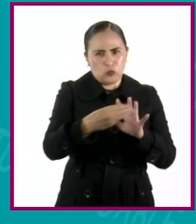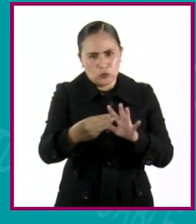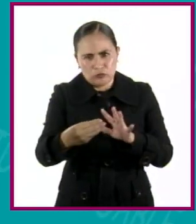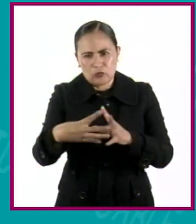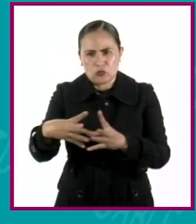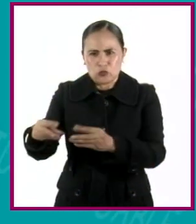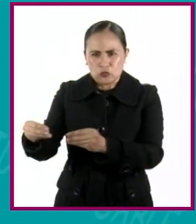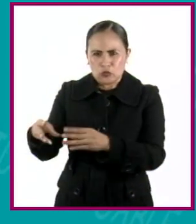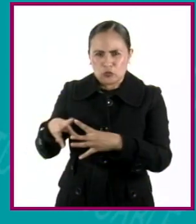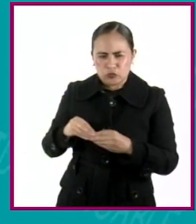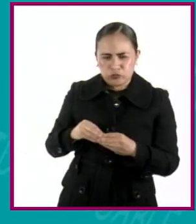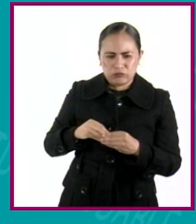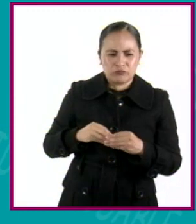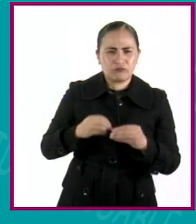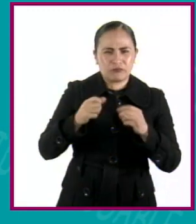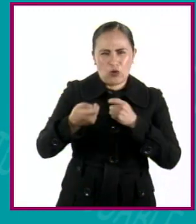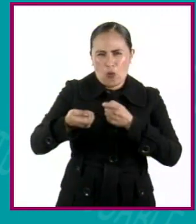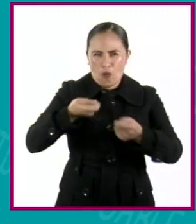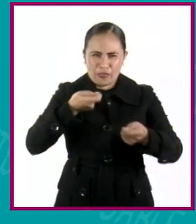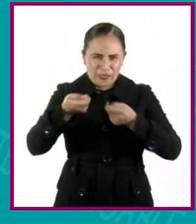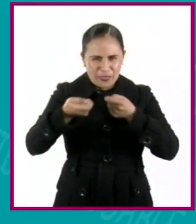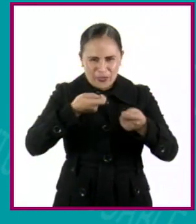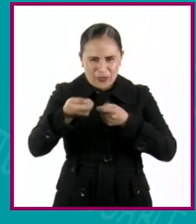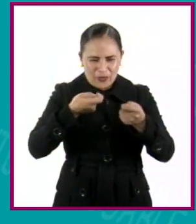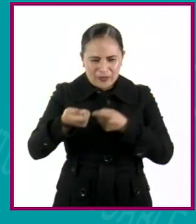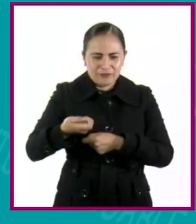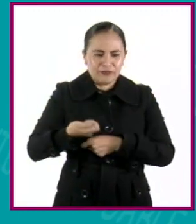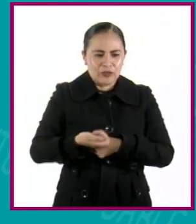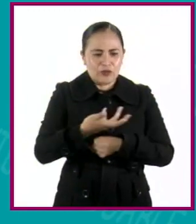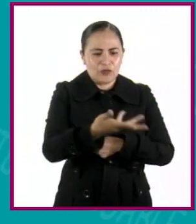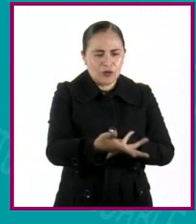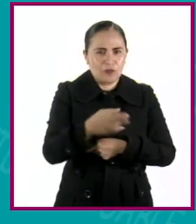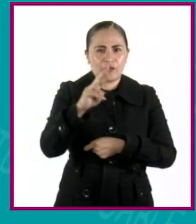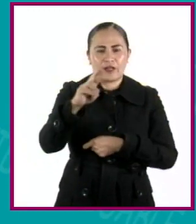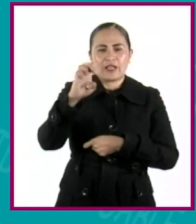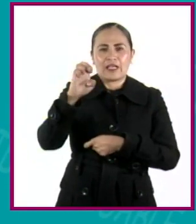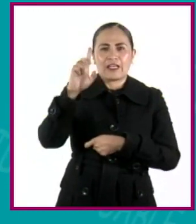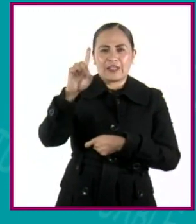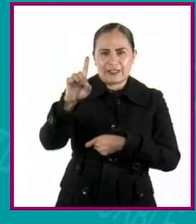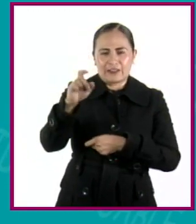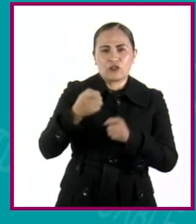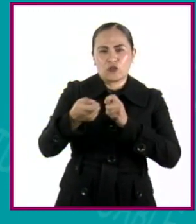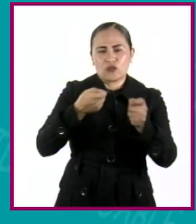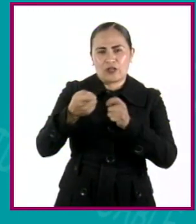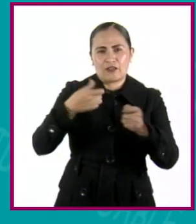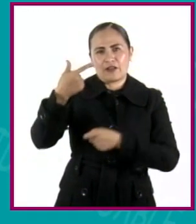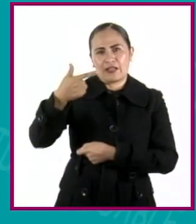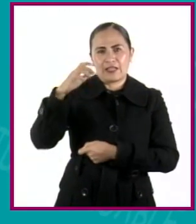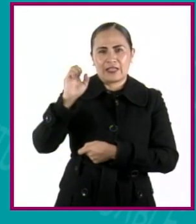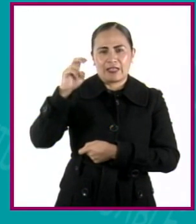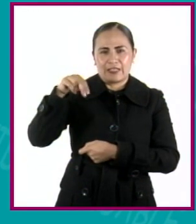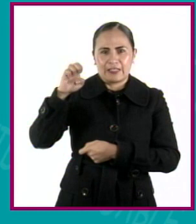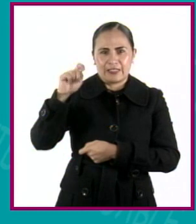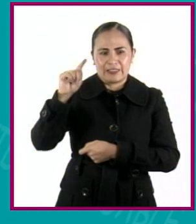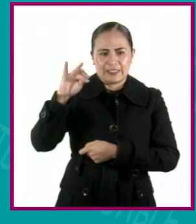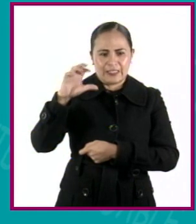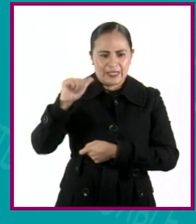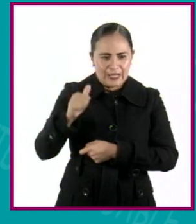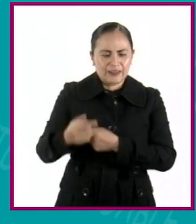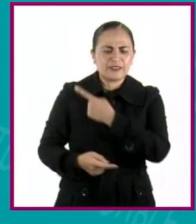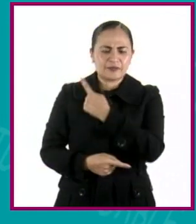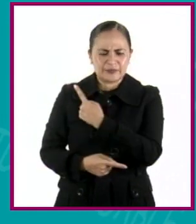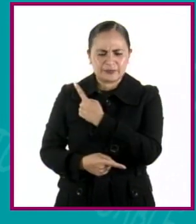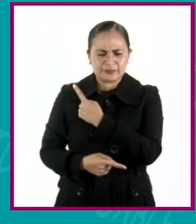así como se forma una cascada de regulación, mejor conocida como red regulatoria genética. Las redes regulatorias genéticas